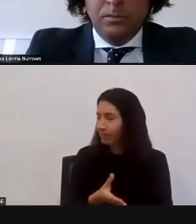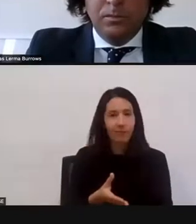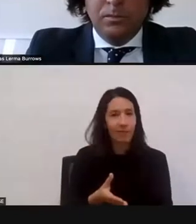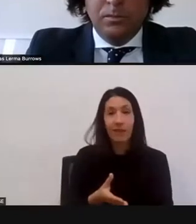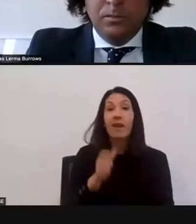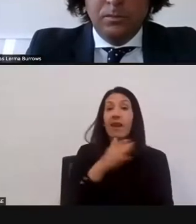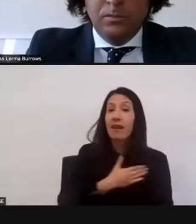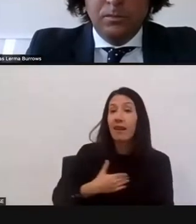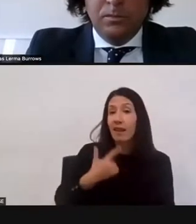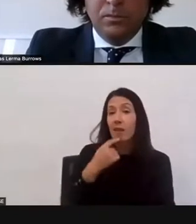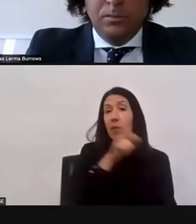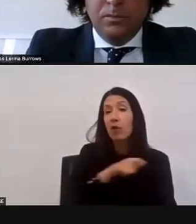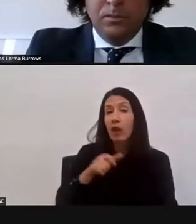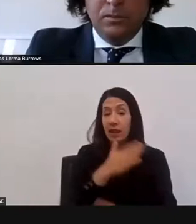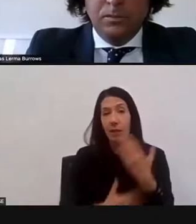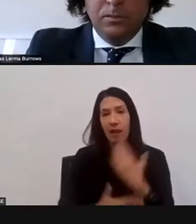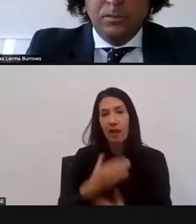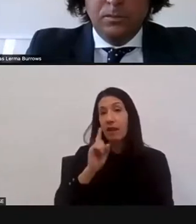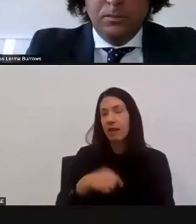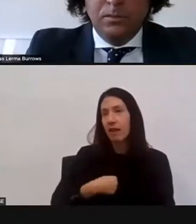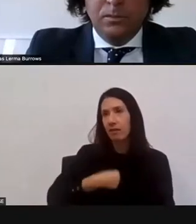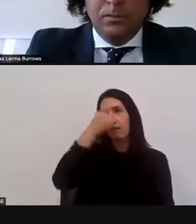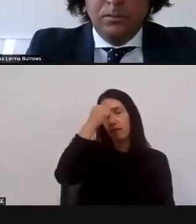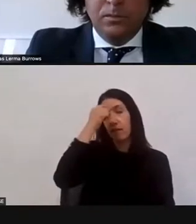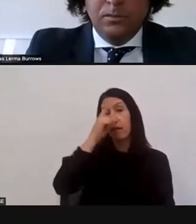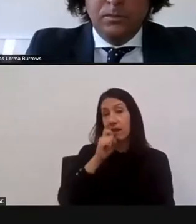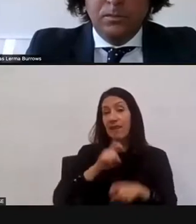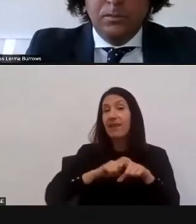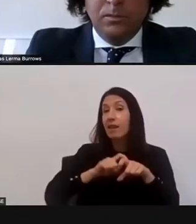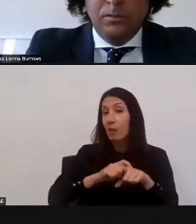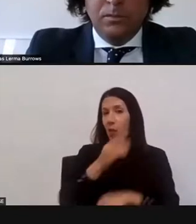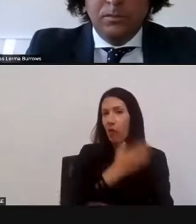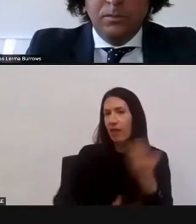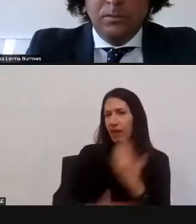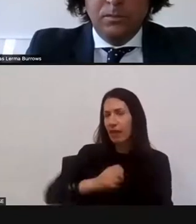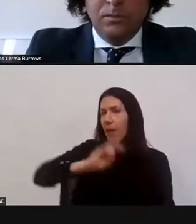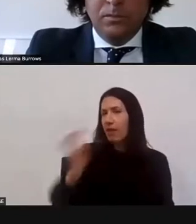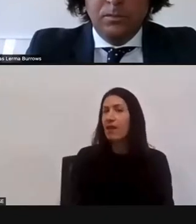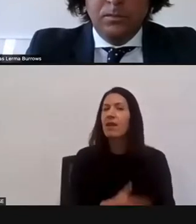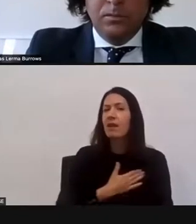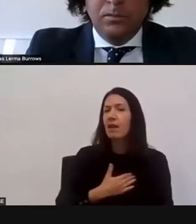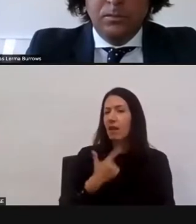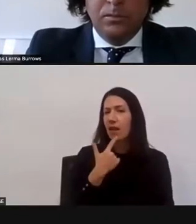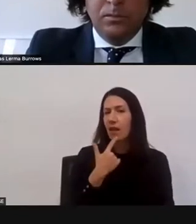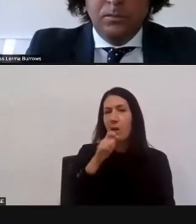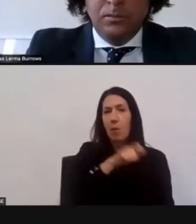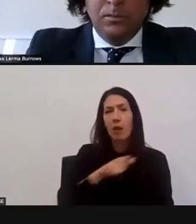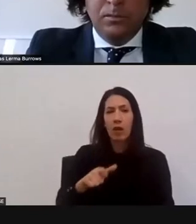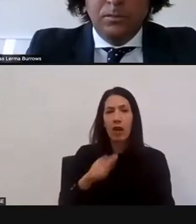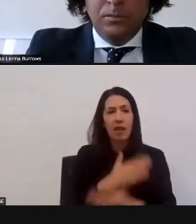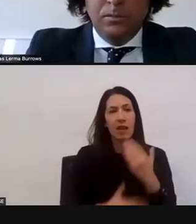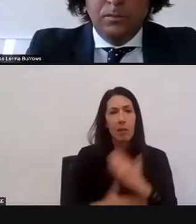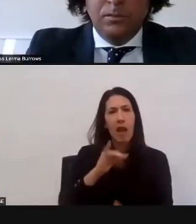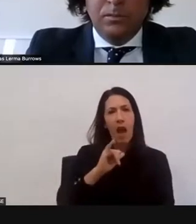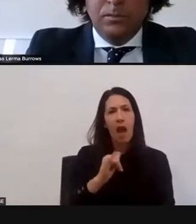discapacidad, y teniendo en cuenta los diferentes tipos de discapacidad, se encuentran con un abanico bastante